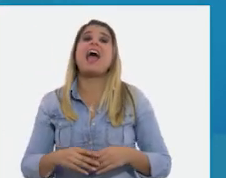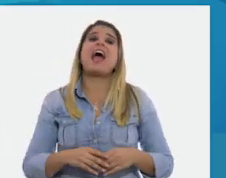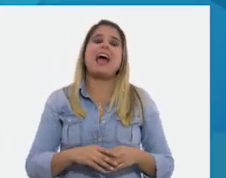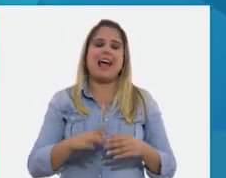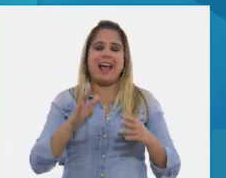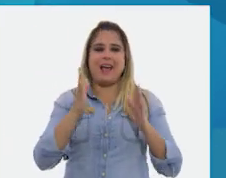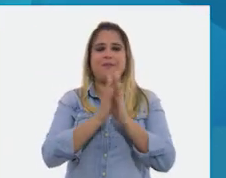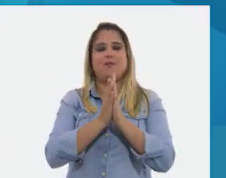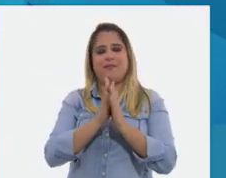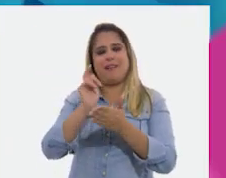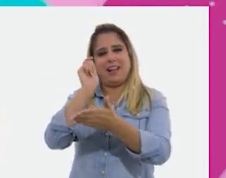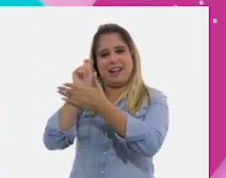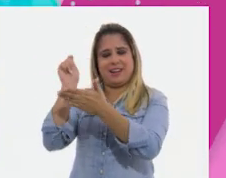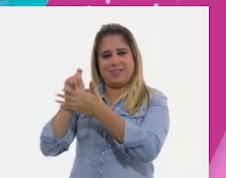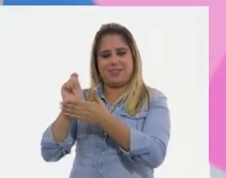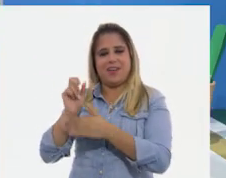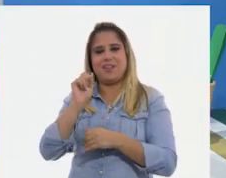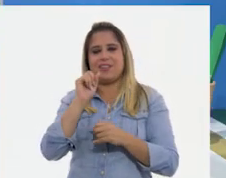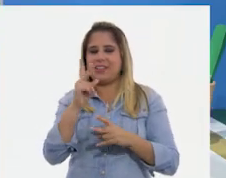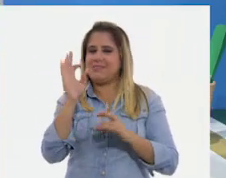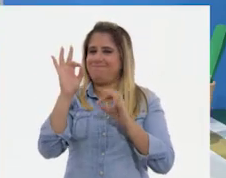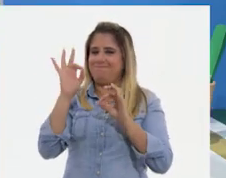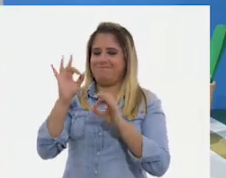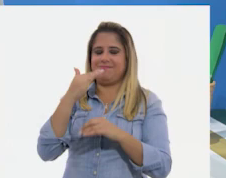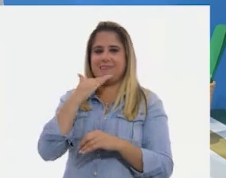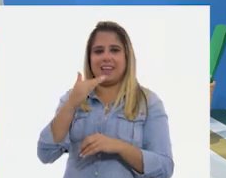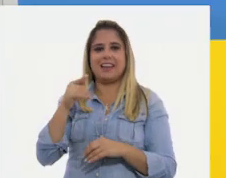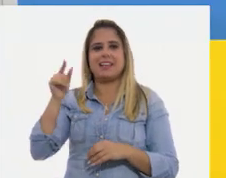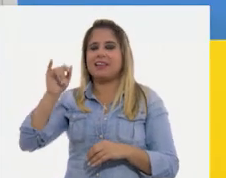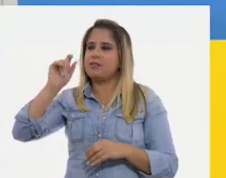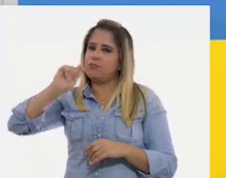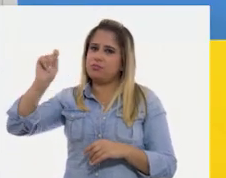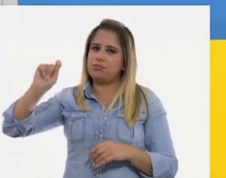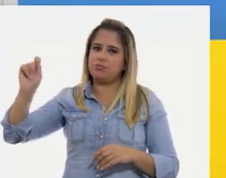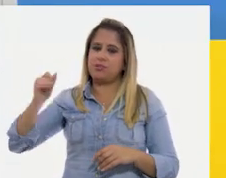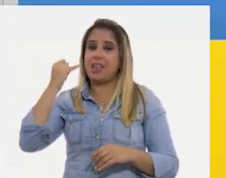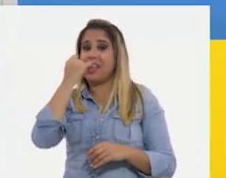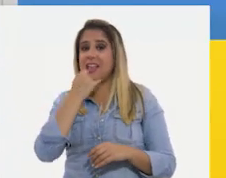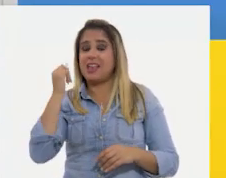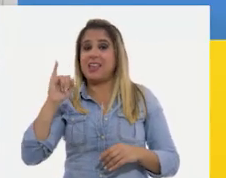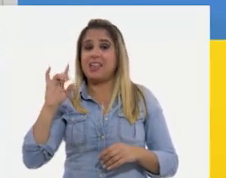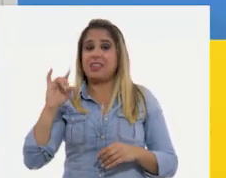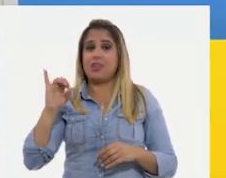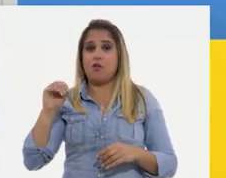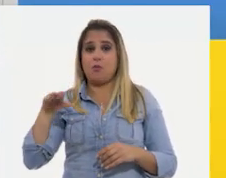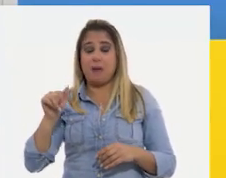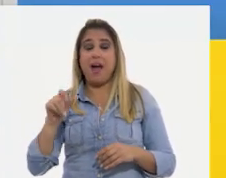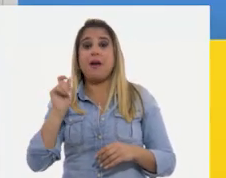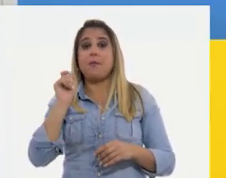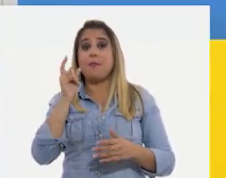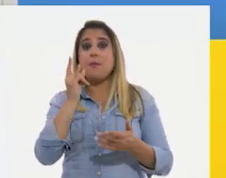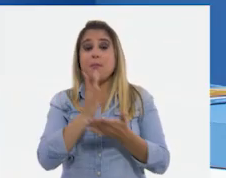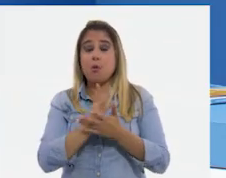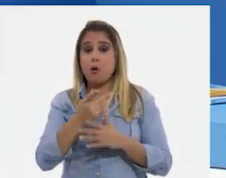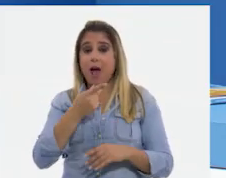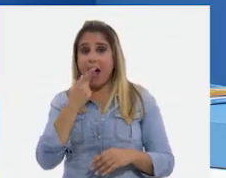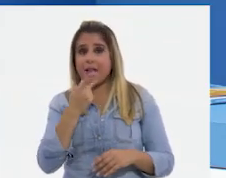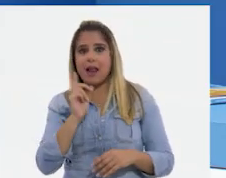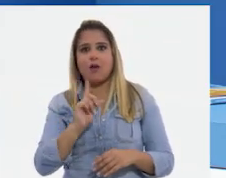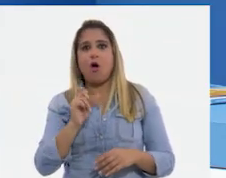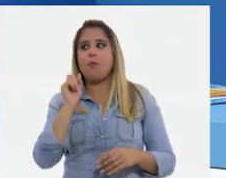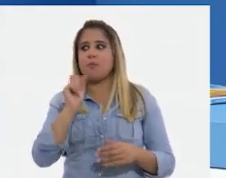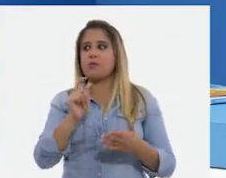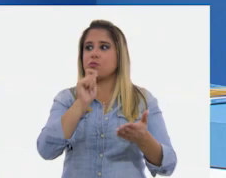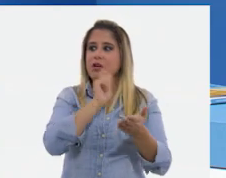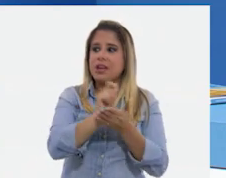Carlos, excelente. Y ello no solo implica lo hablado, también incluye lo escrito. Y